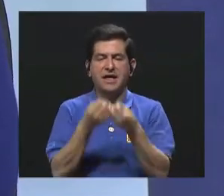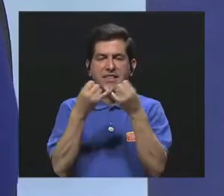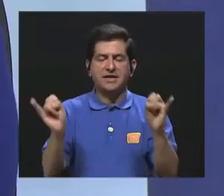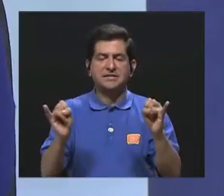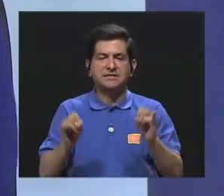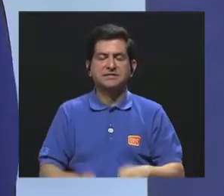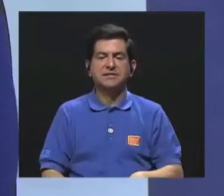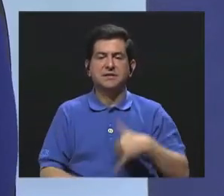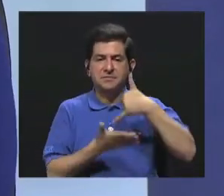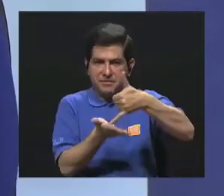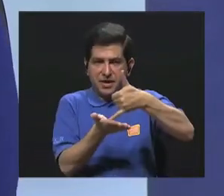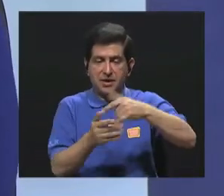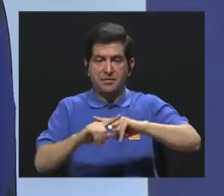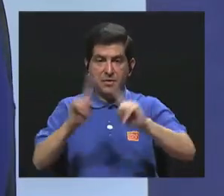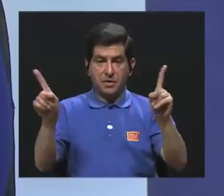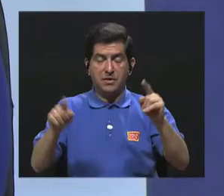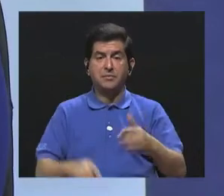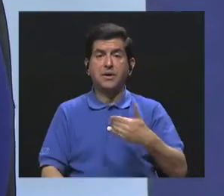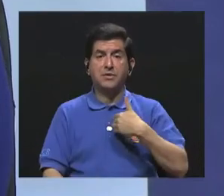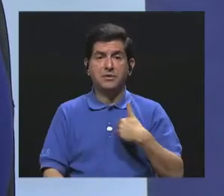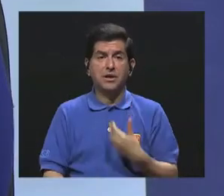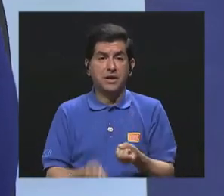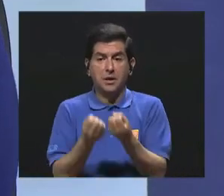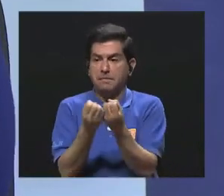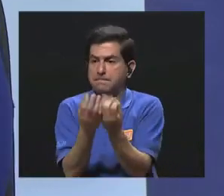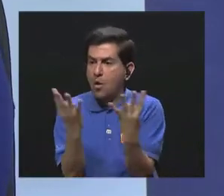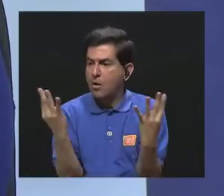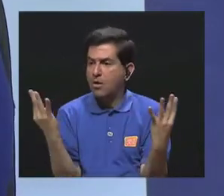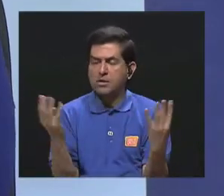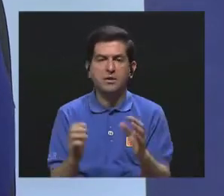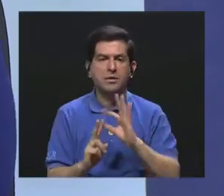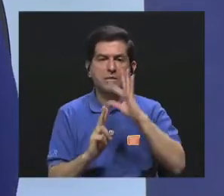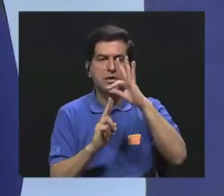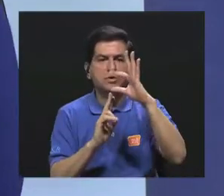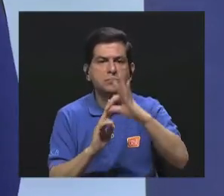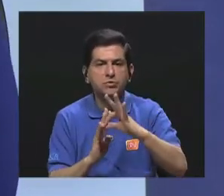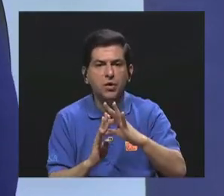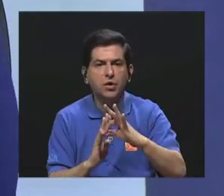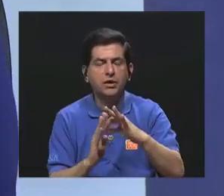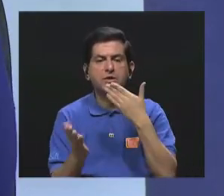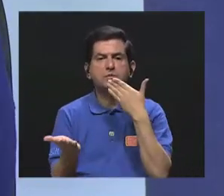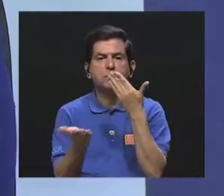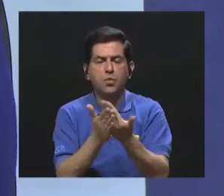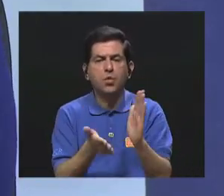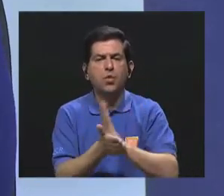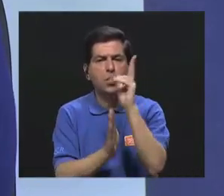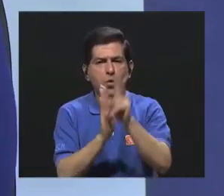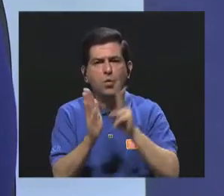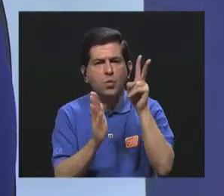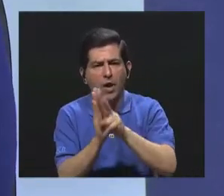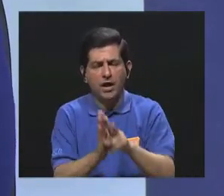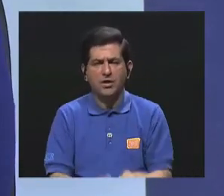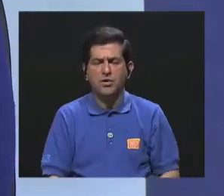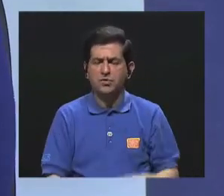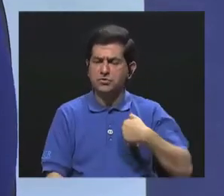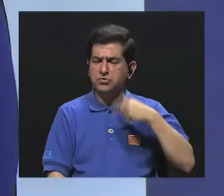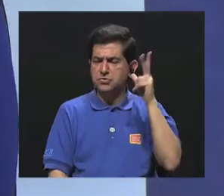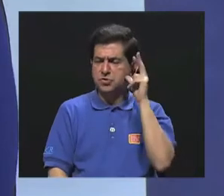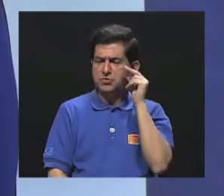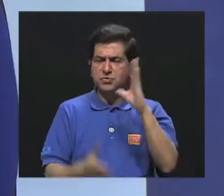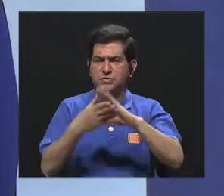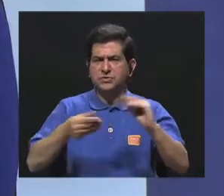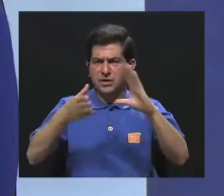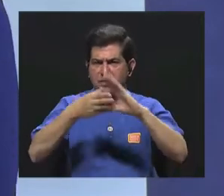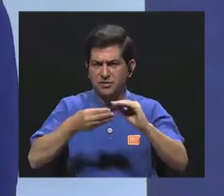embargo, como les digo, como acababa de decir, había amplia gama de posibilidades y buenísimos documentales. He escuchado